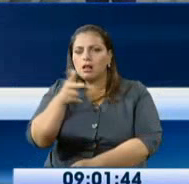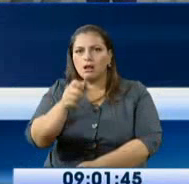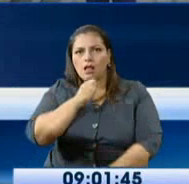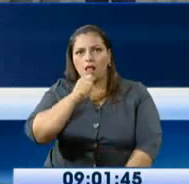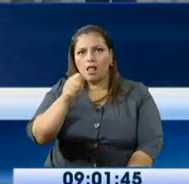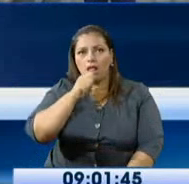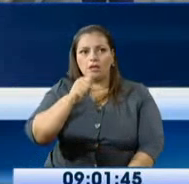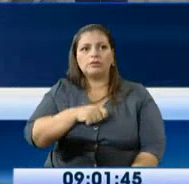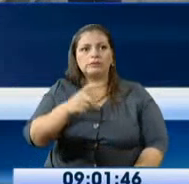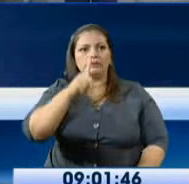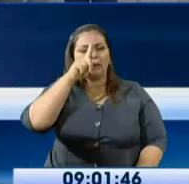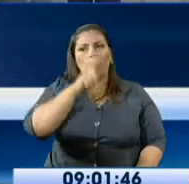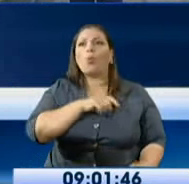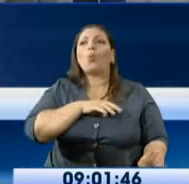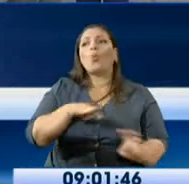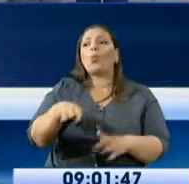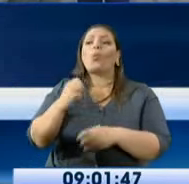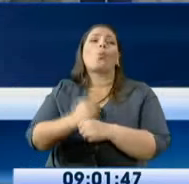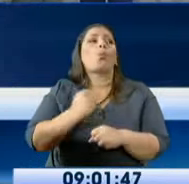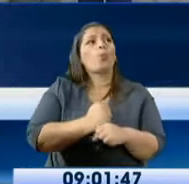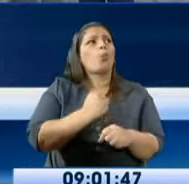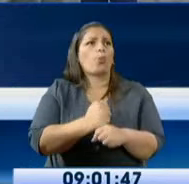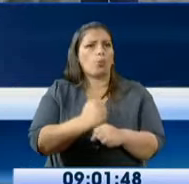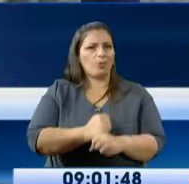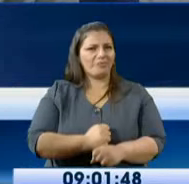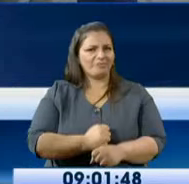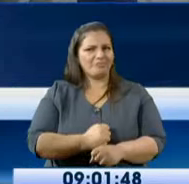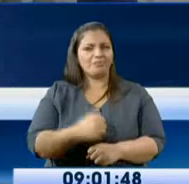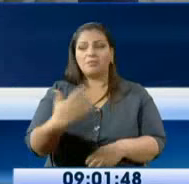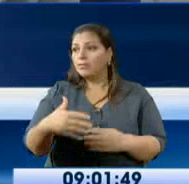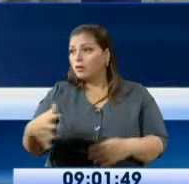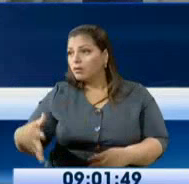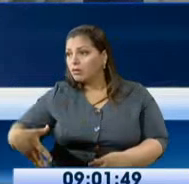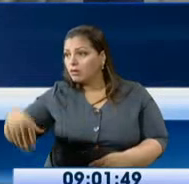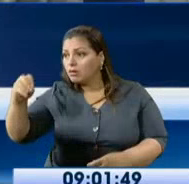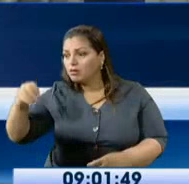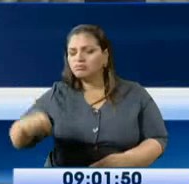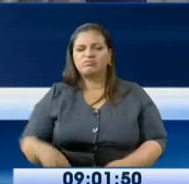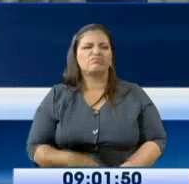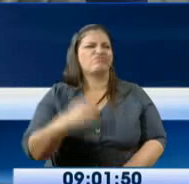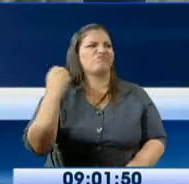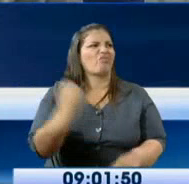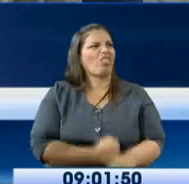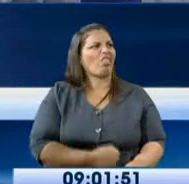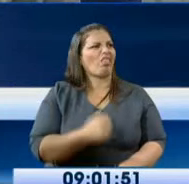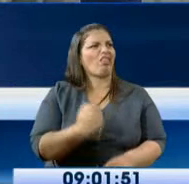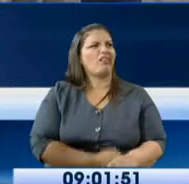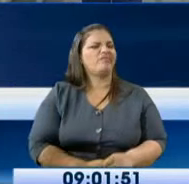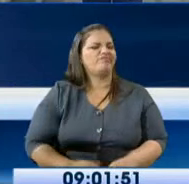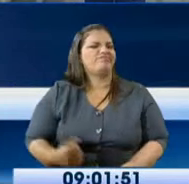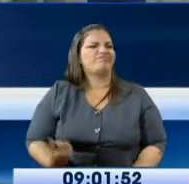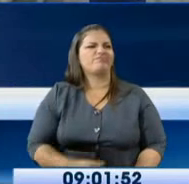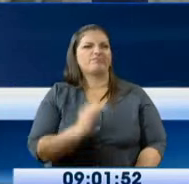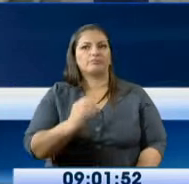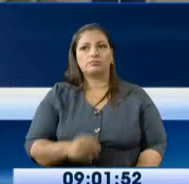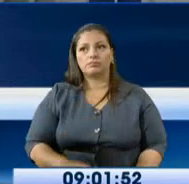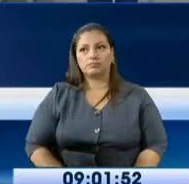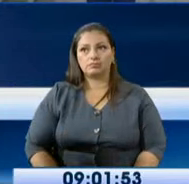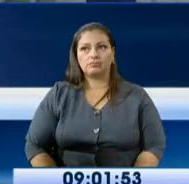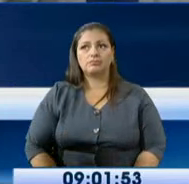hacer, Hugo, y eso le tocará ya a Interagua, que está dando el servicio, es mientras no se haga el trabajo estructural, que parece que hay un problema